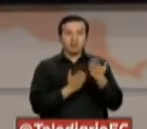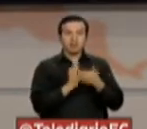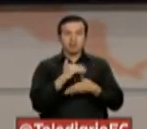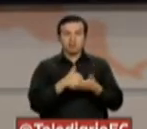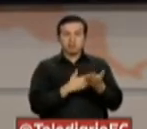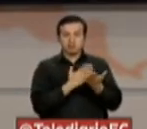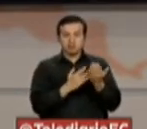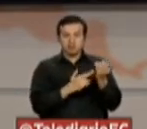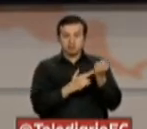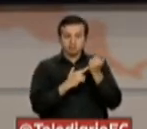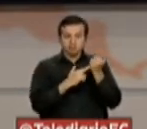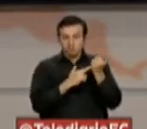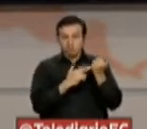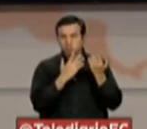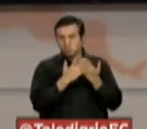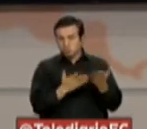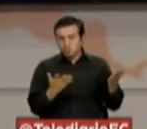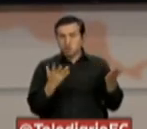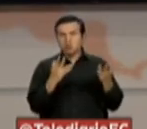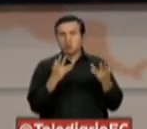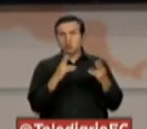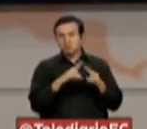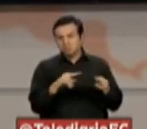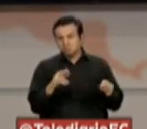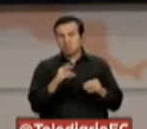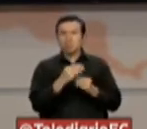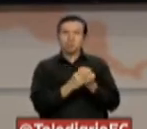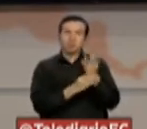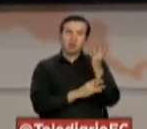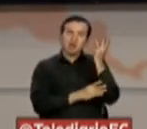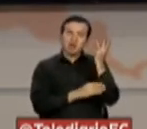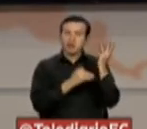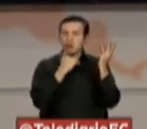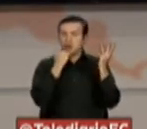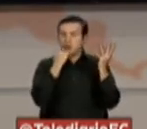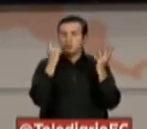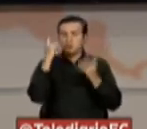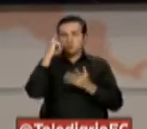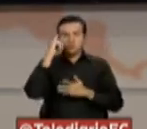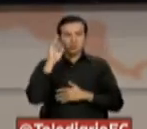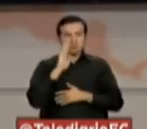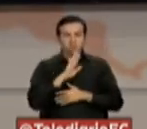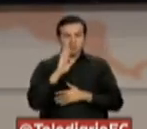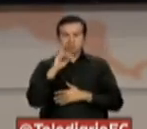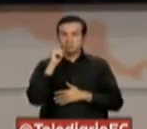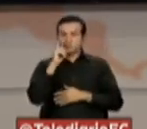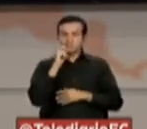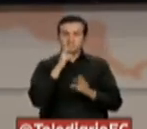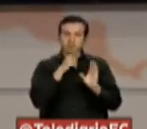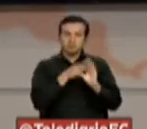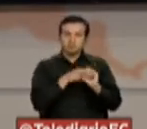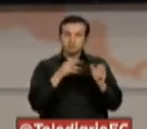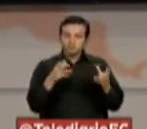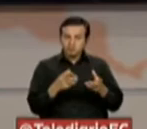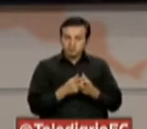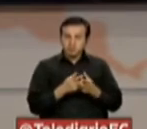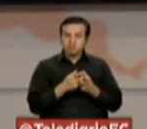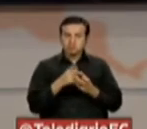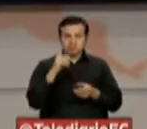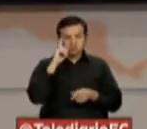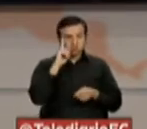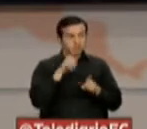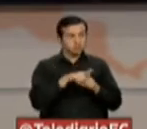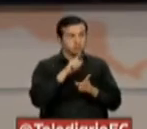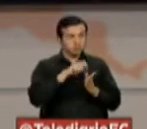a un recurso, que puede ser un recurso natural, por ejemplo, una planta, y eso, el Estado también debe formar parte de este consentimiento,